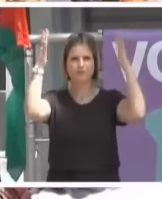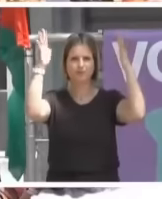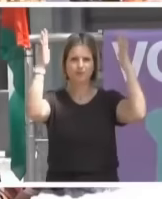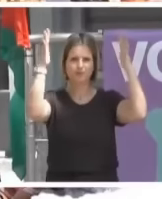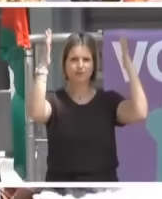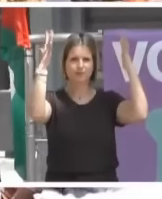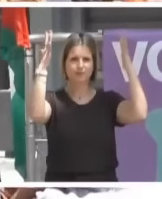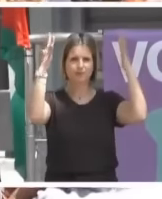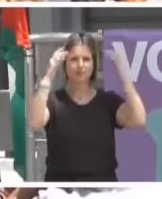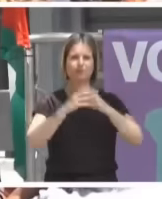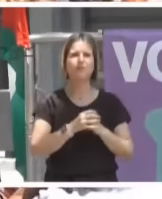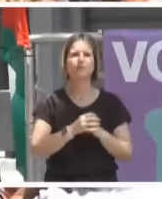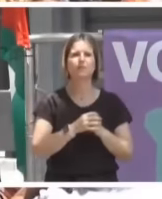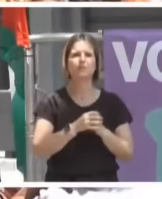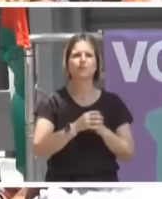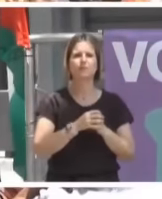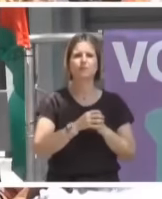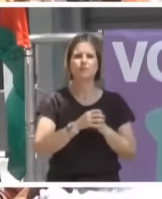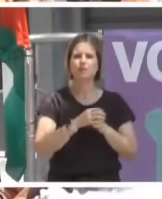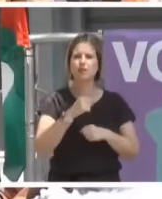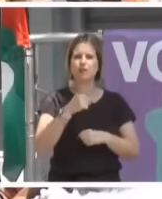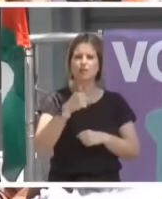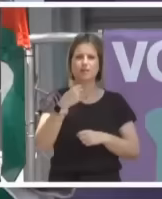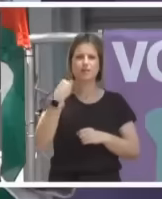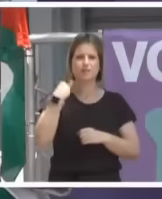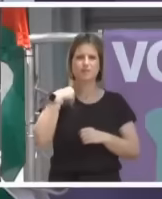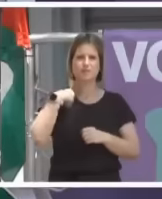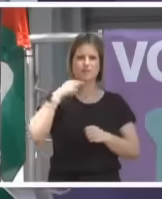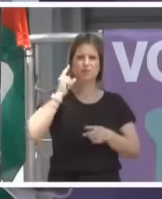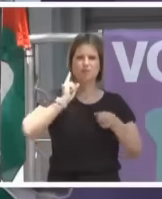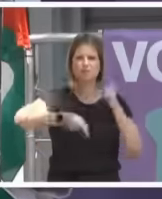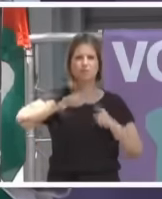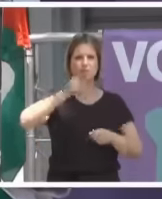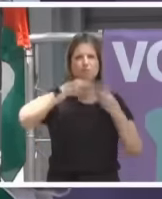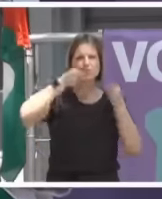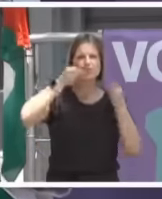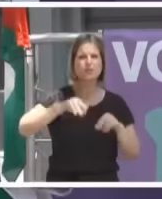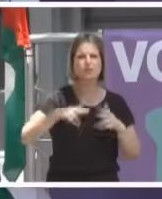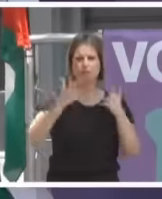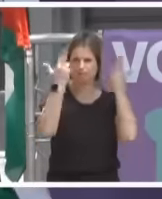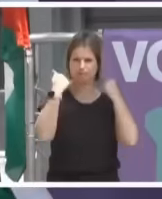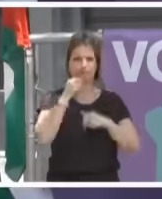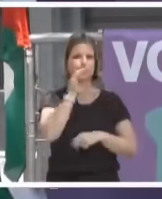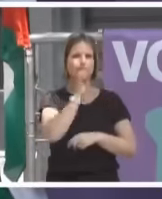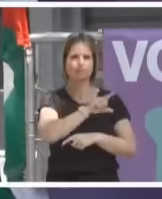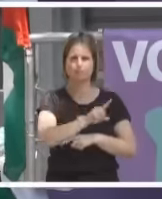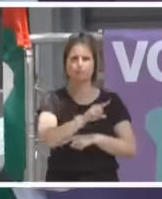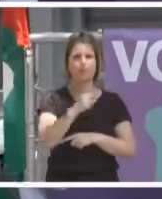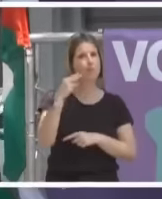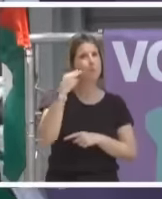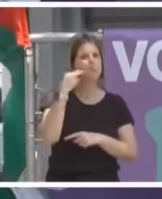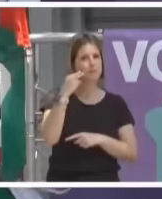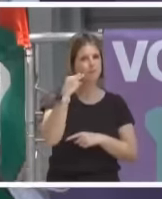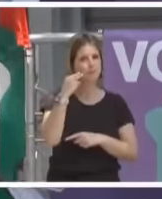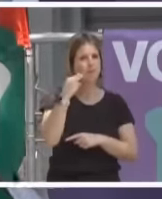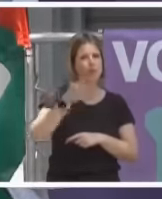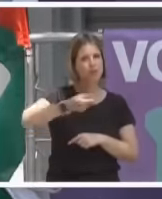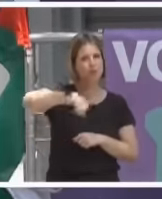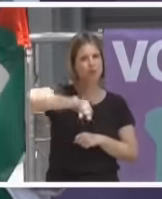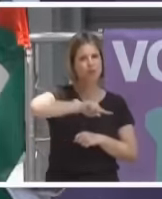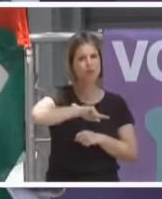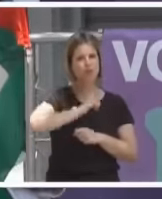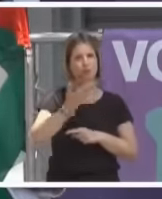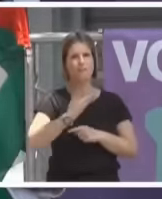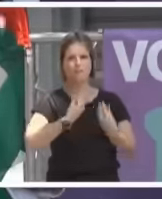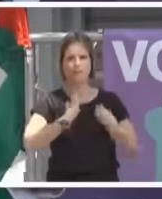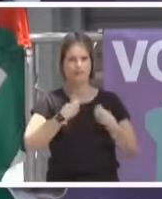que no nos da la gana de asumir ese determinismo histórico a través del cual es el miedo el que va a lidiar con nuestras vidas de aquí